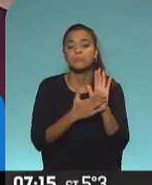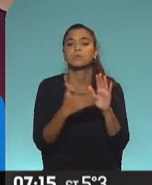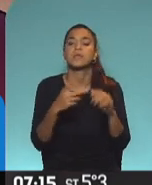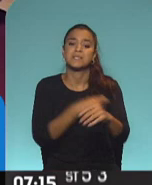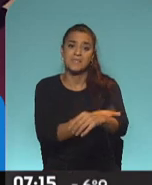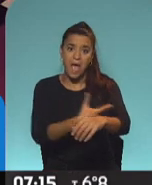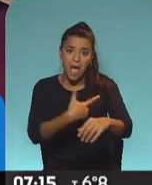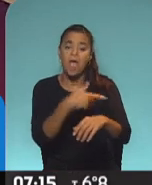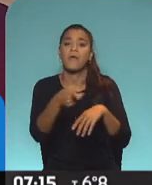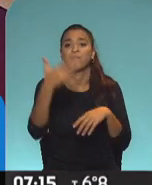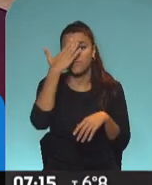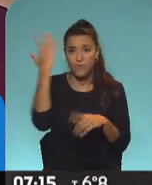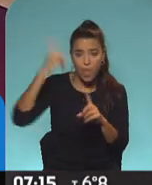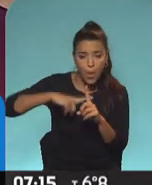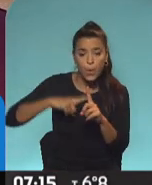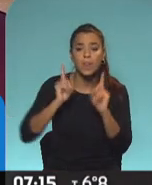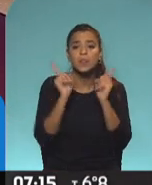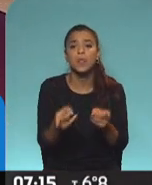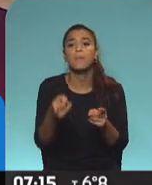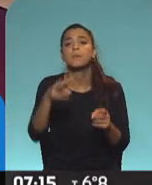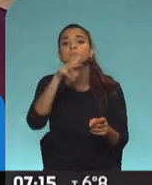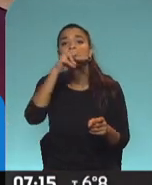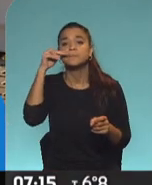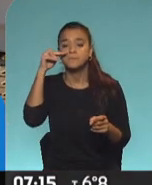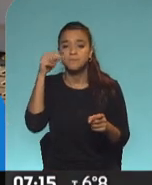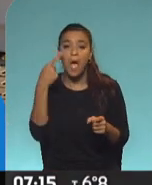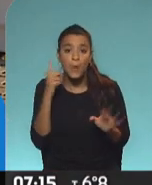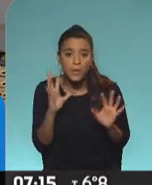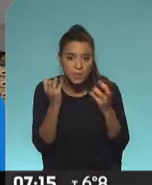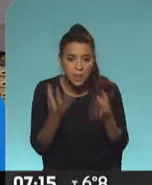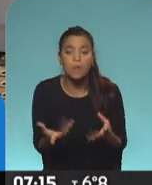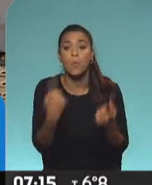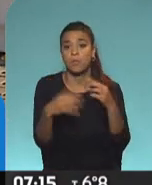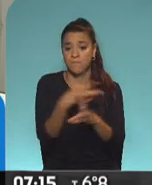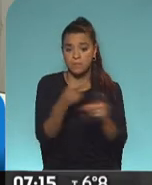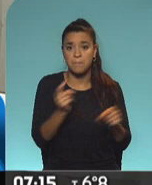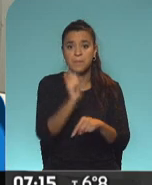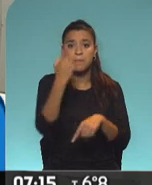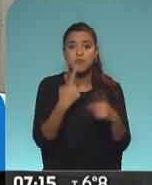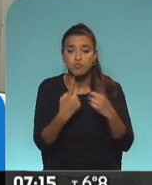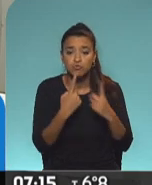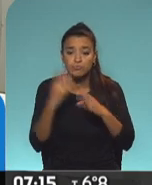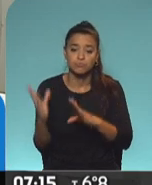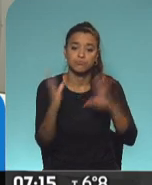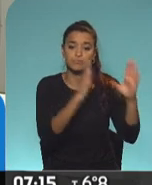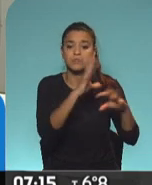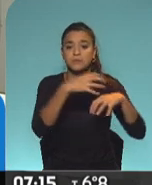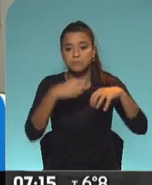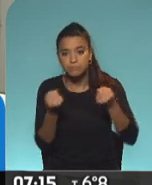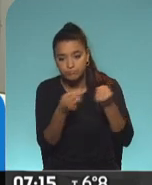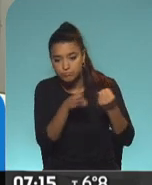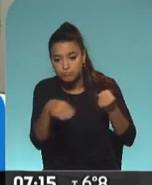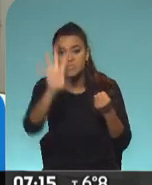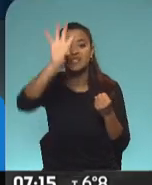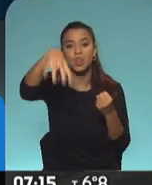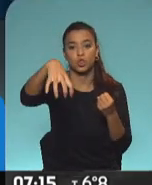sangre, se le va a tomar la fiebre, se le va a tomar el olfato y una vez que se termina con esa primera consulta pasa a otro de los centros modulares que